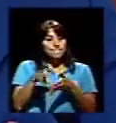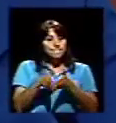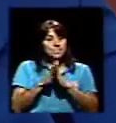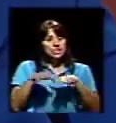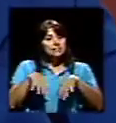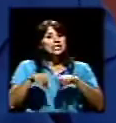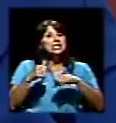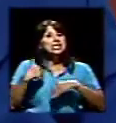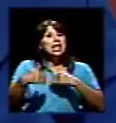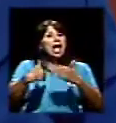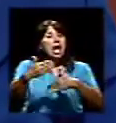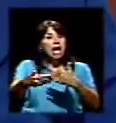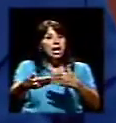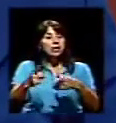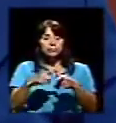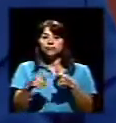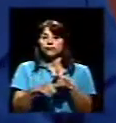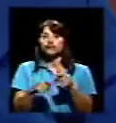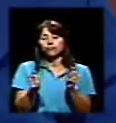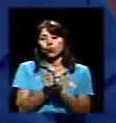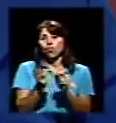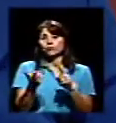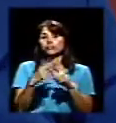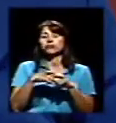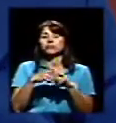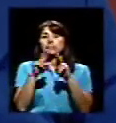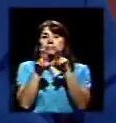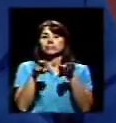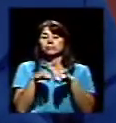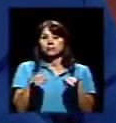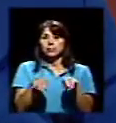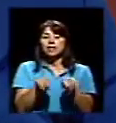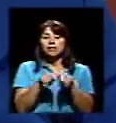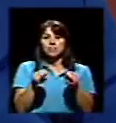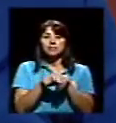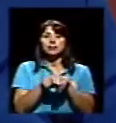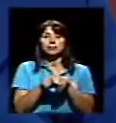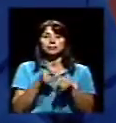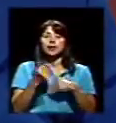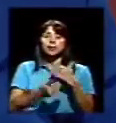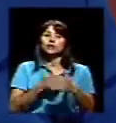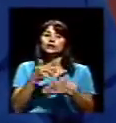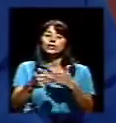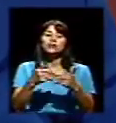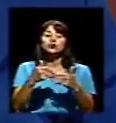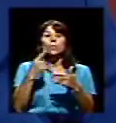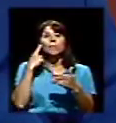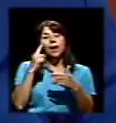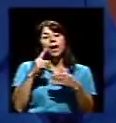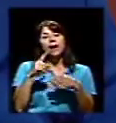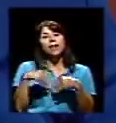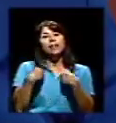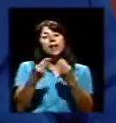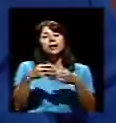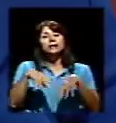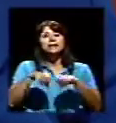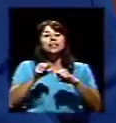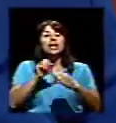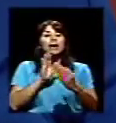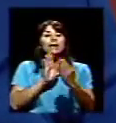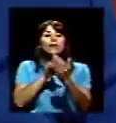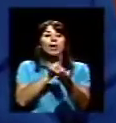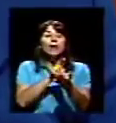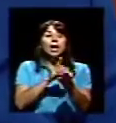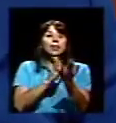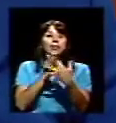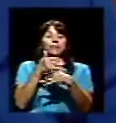la implementación de esto también vamos a estar en el proceso de implementación de las citas telefónicas, que es tan importante, para evitar que se